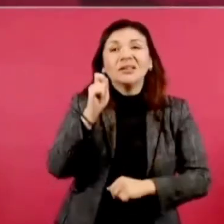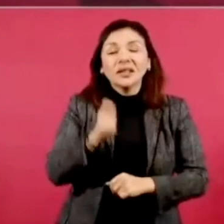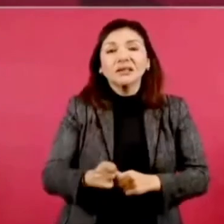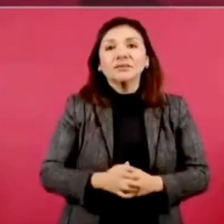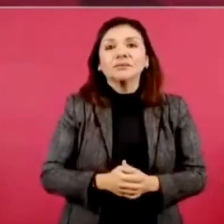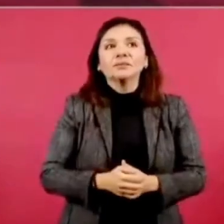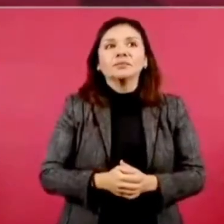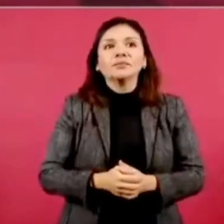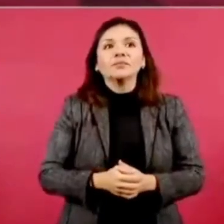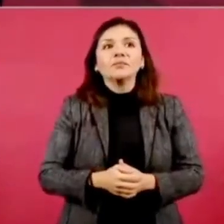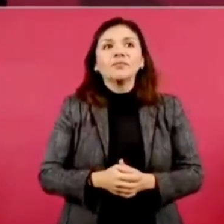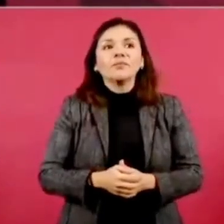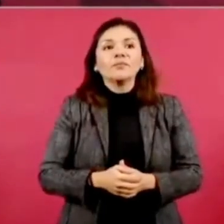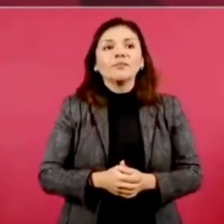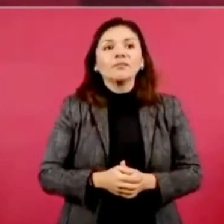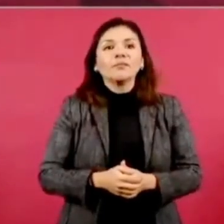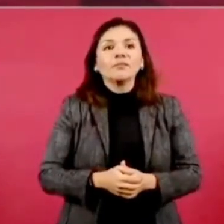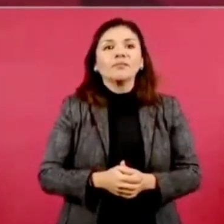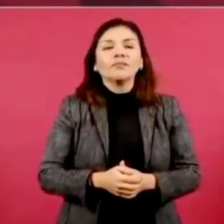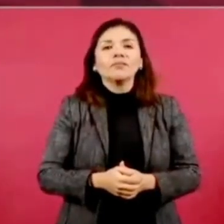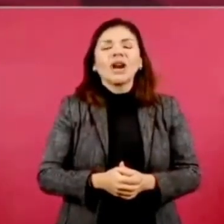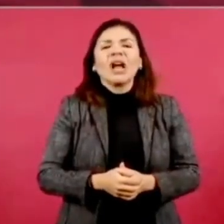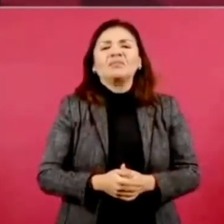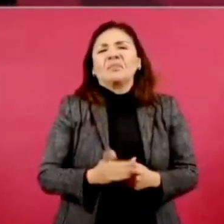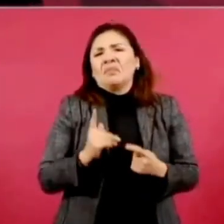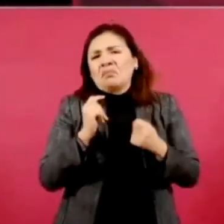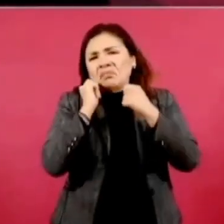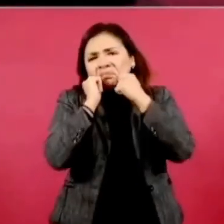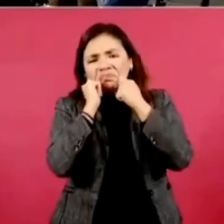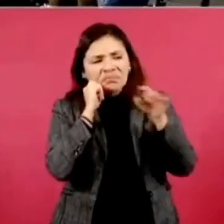se agarra a un delincuente